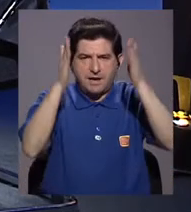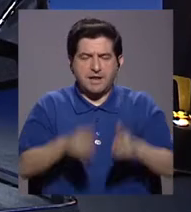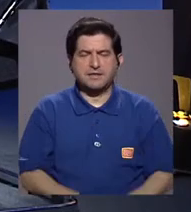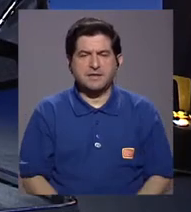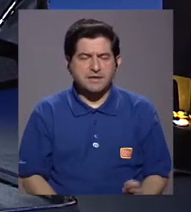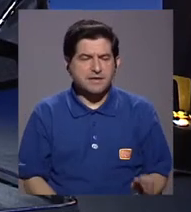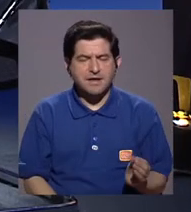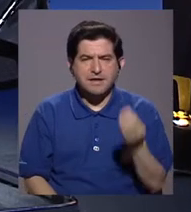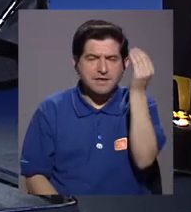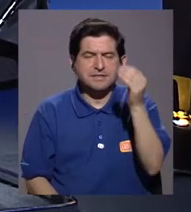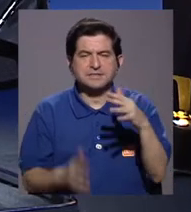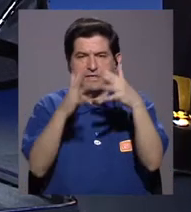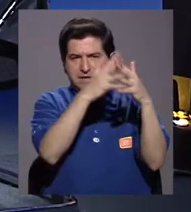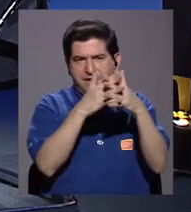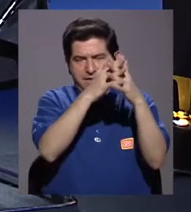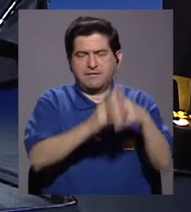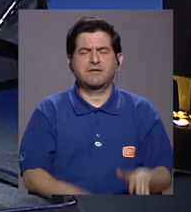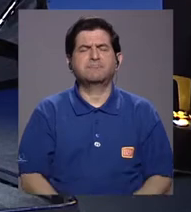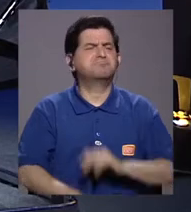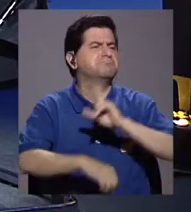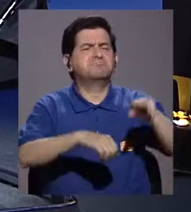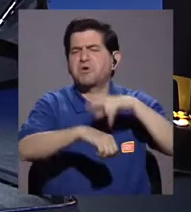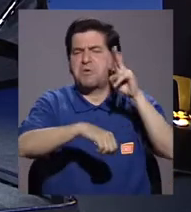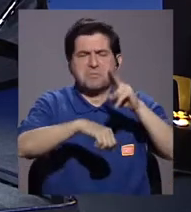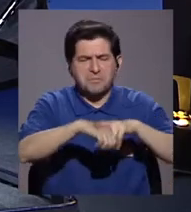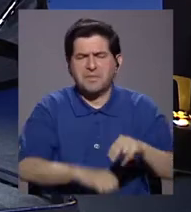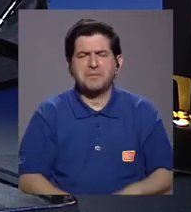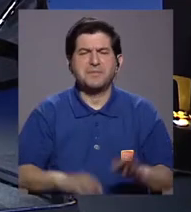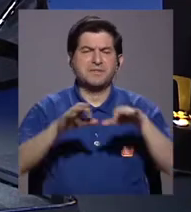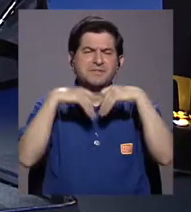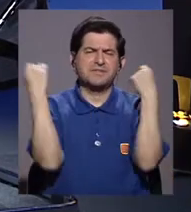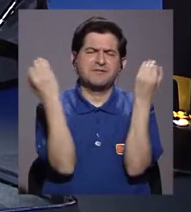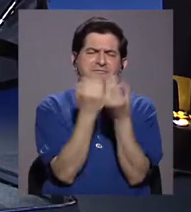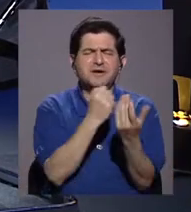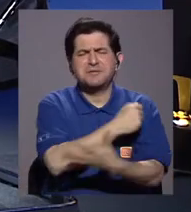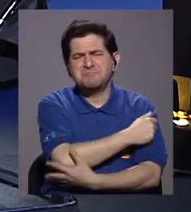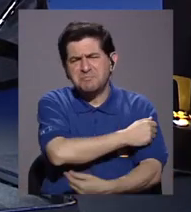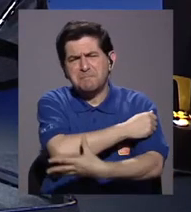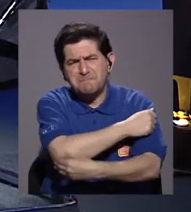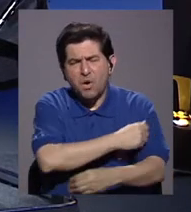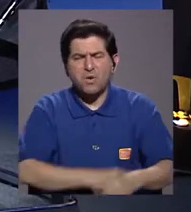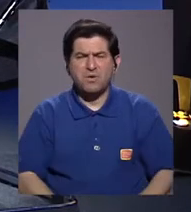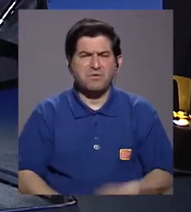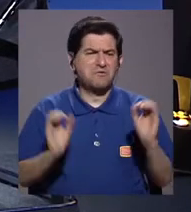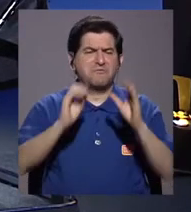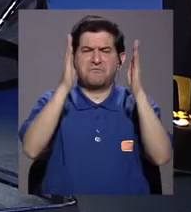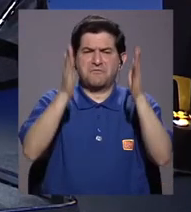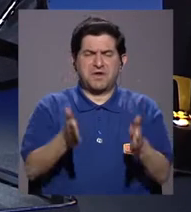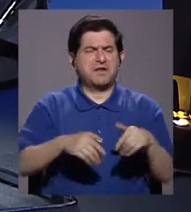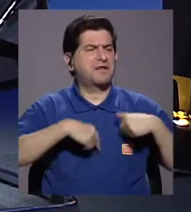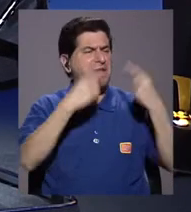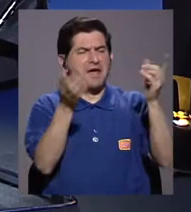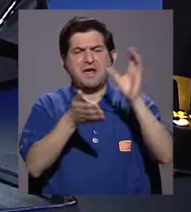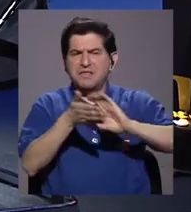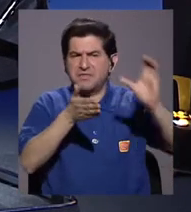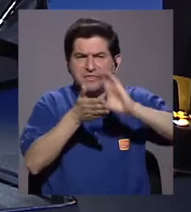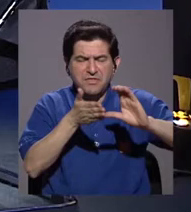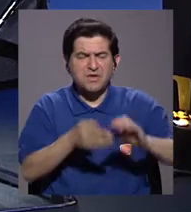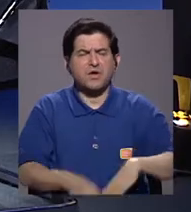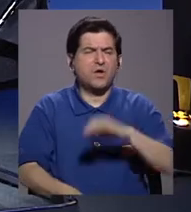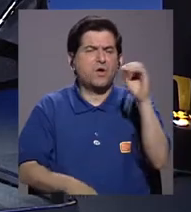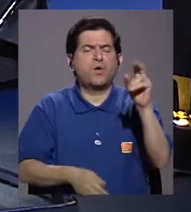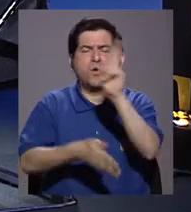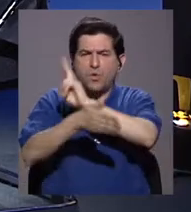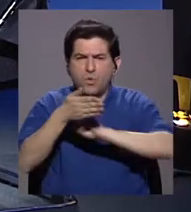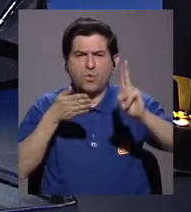latinos que crecieron en los eeuu generalmente vienen de familias pobres generalmente nadie su familia ha ido al